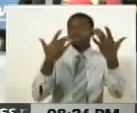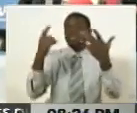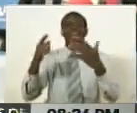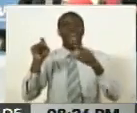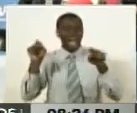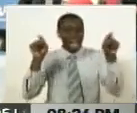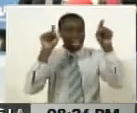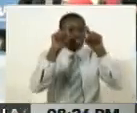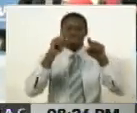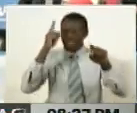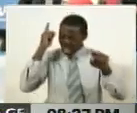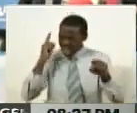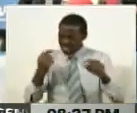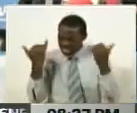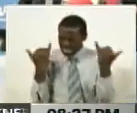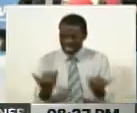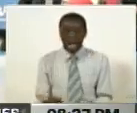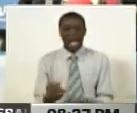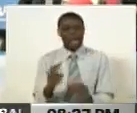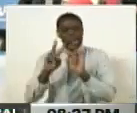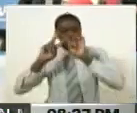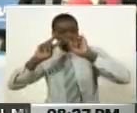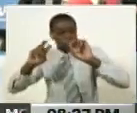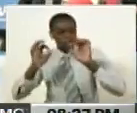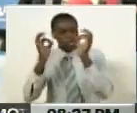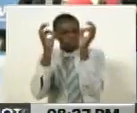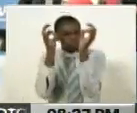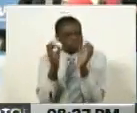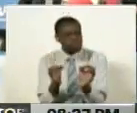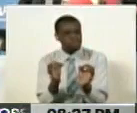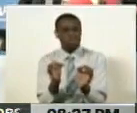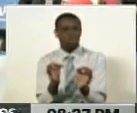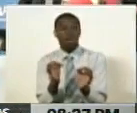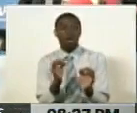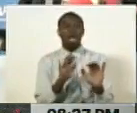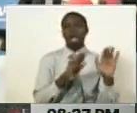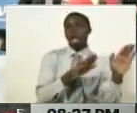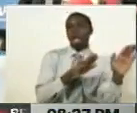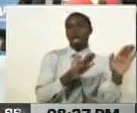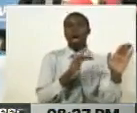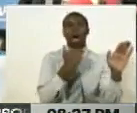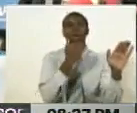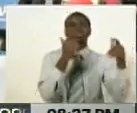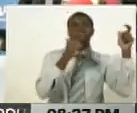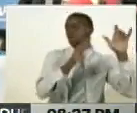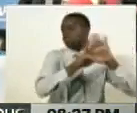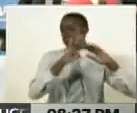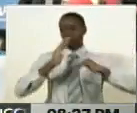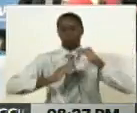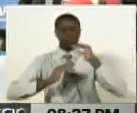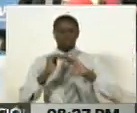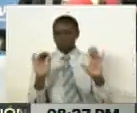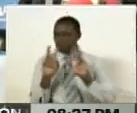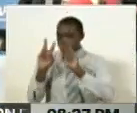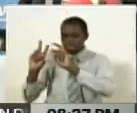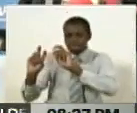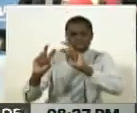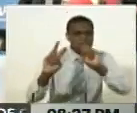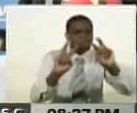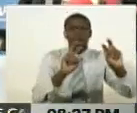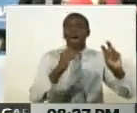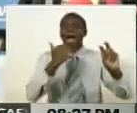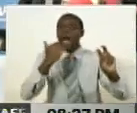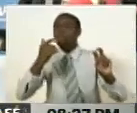exhaustiva, inmediata, objetiva e independiente e imparcial investigación que sancione a todos los que han sido